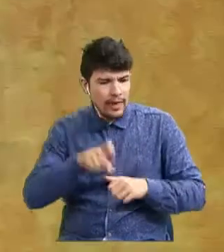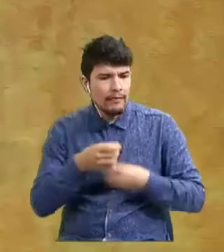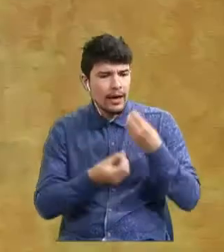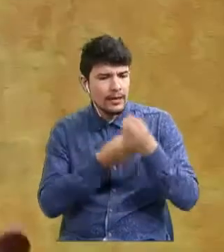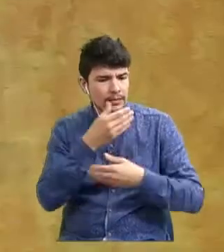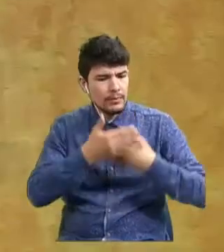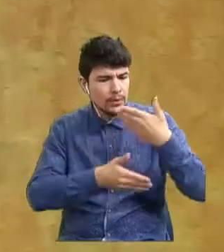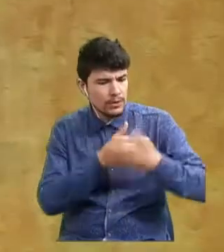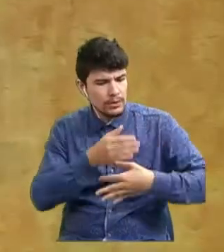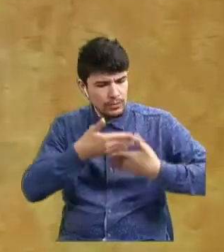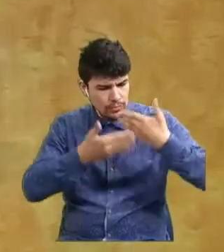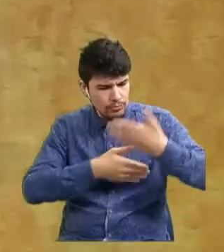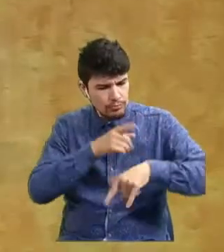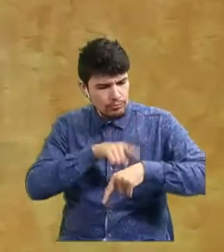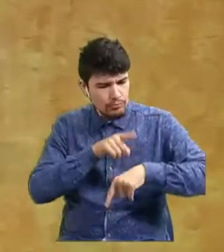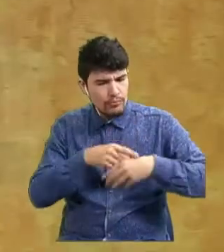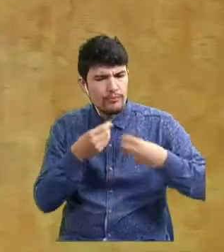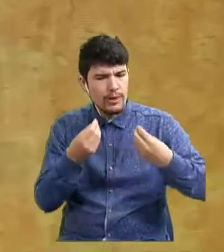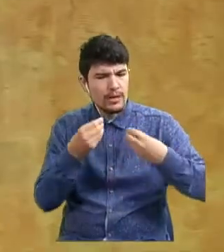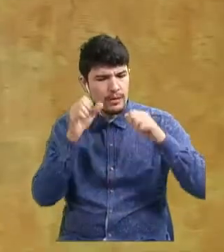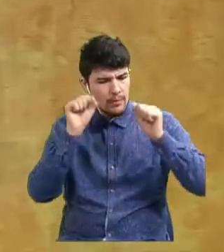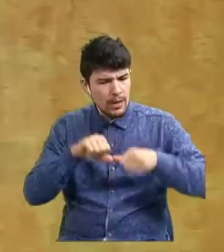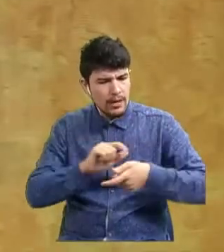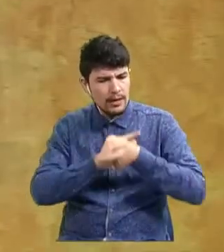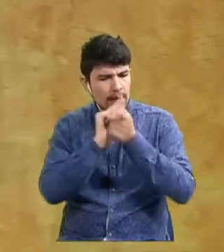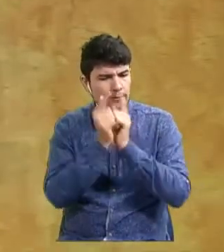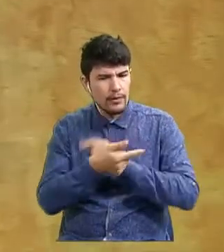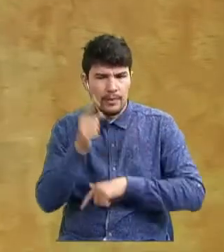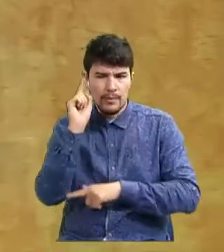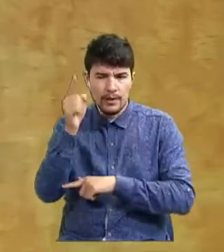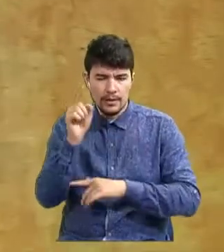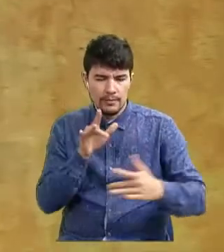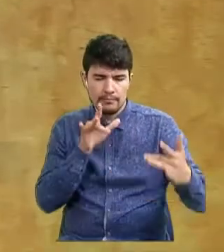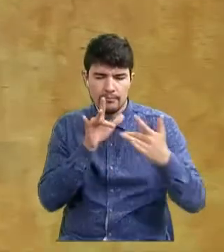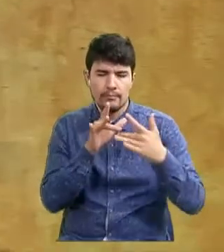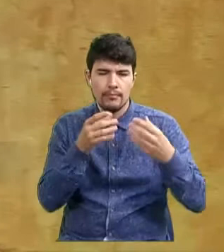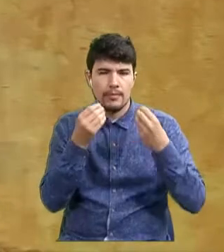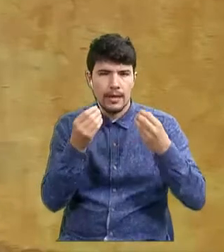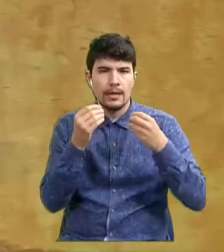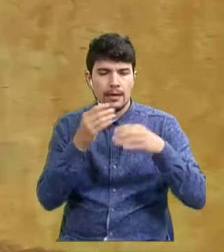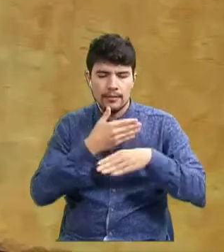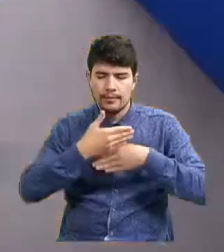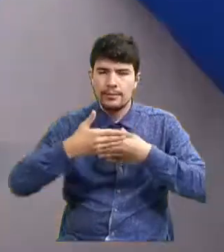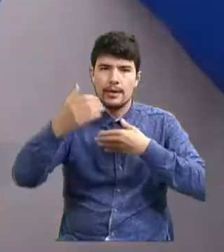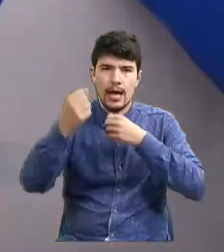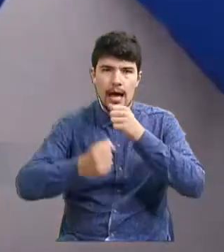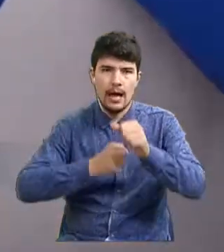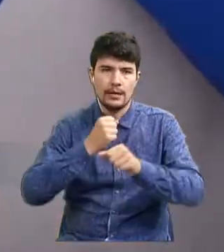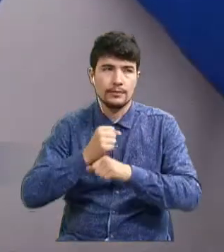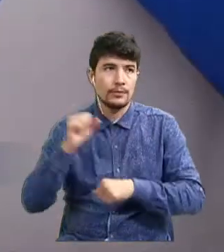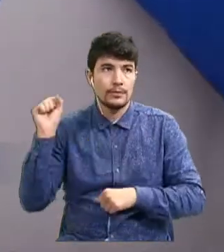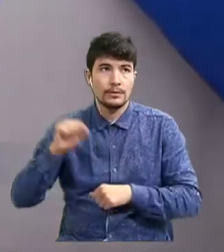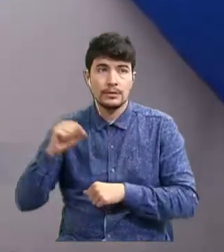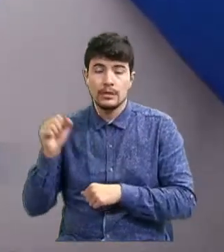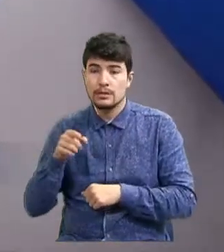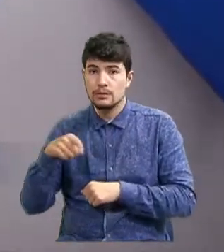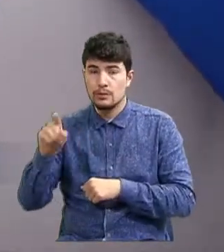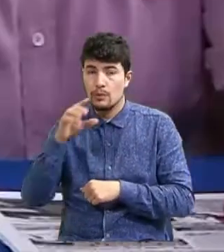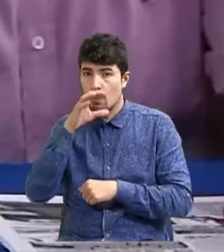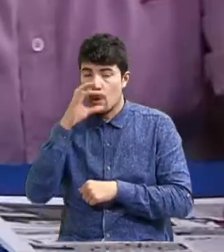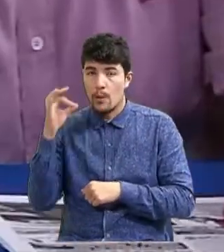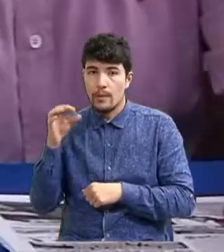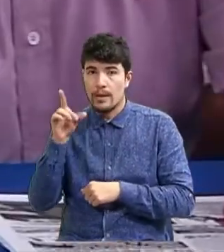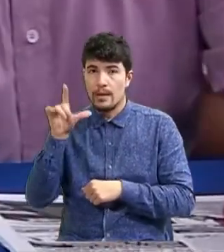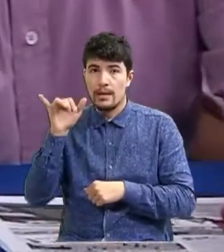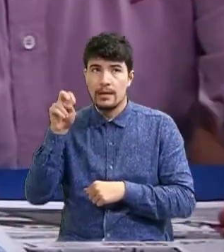debe hacer para que tenga una reforma política adecuada para el resto de los años. aunque el diputado Lindarte apoyó una